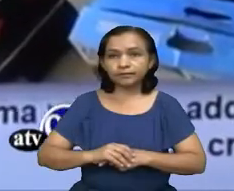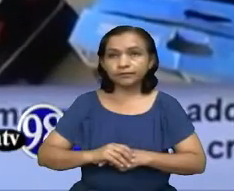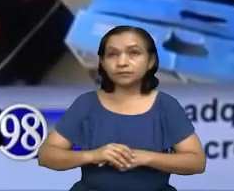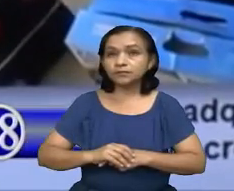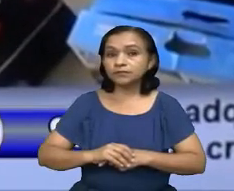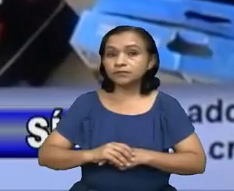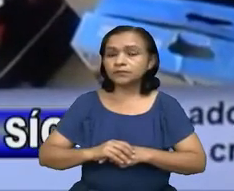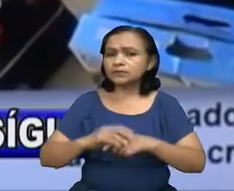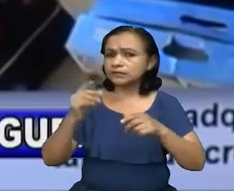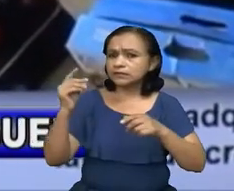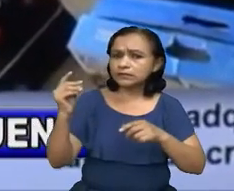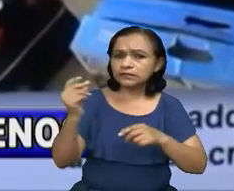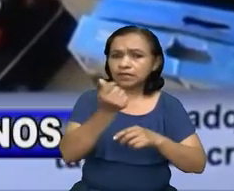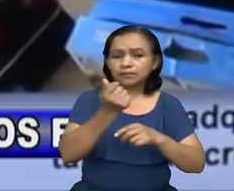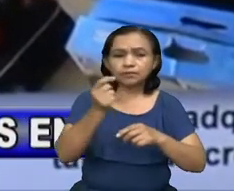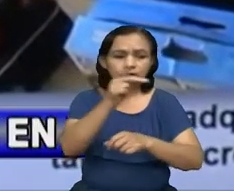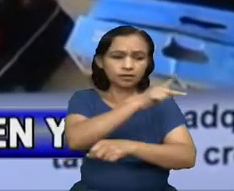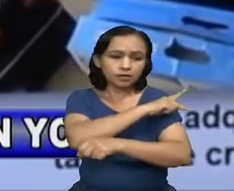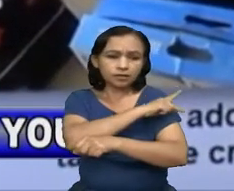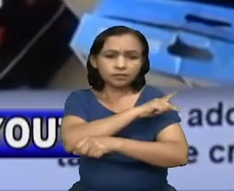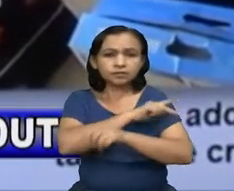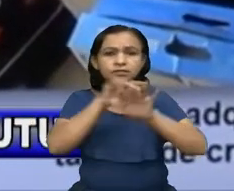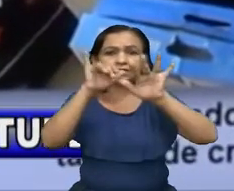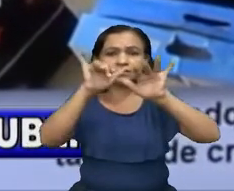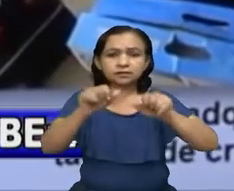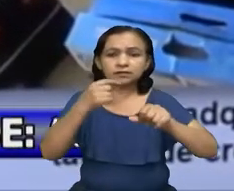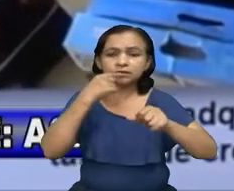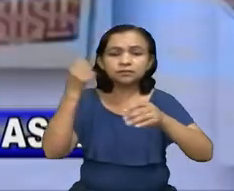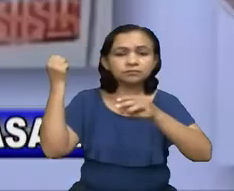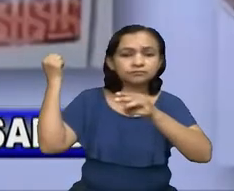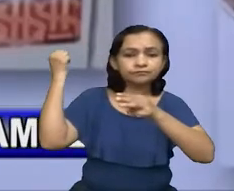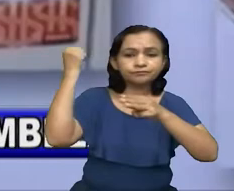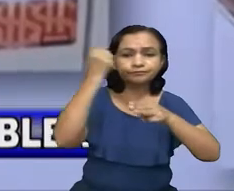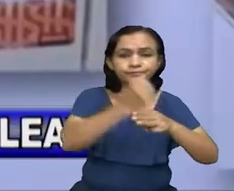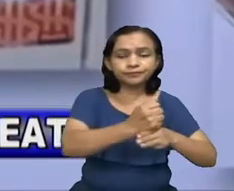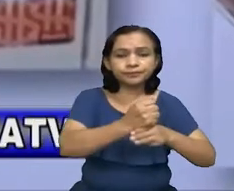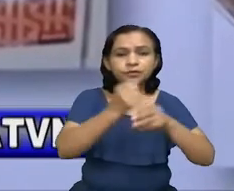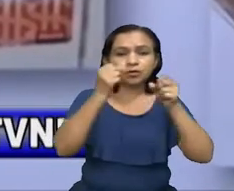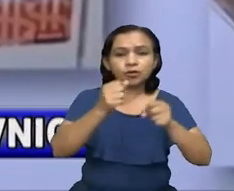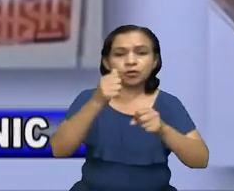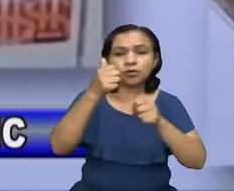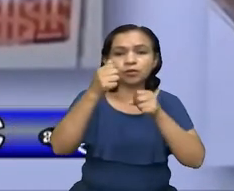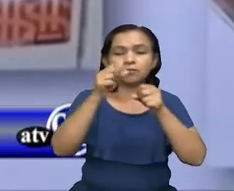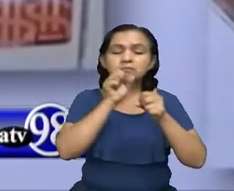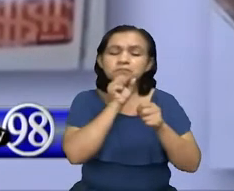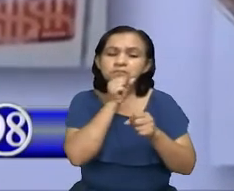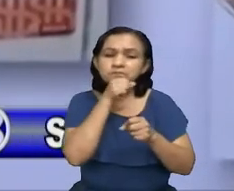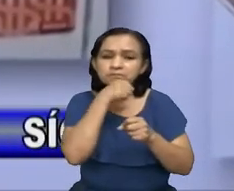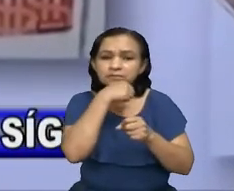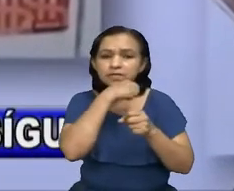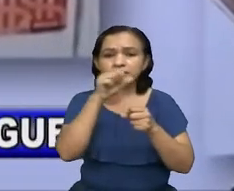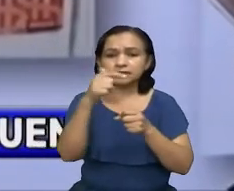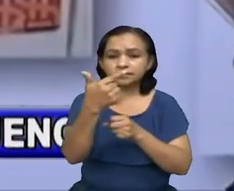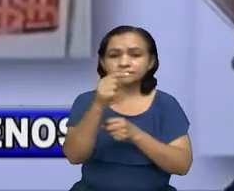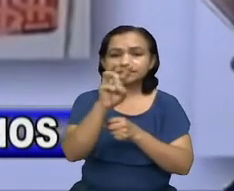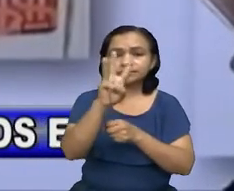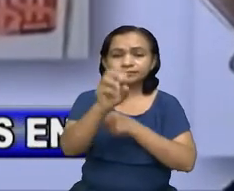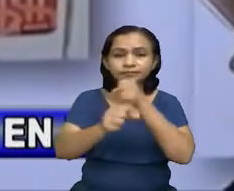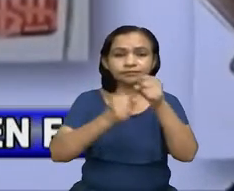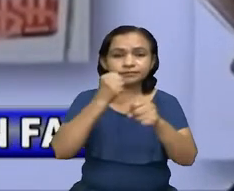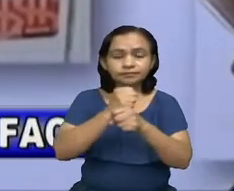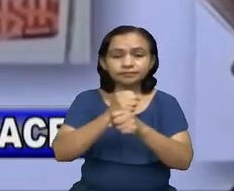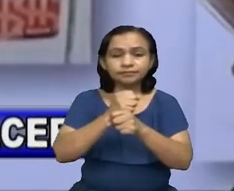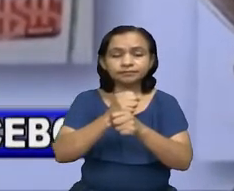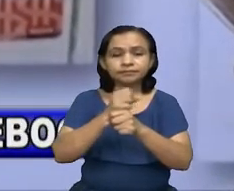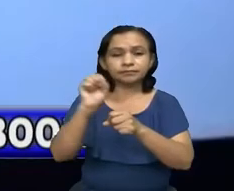En tiempo récord, la Policía Nacional esclareció el crimen que cobró la vida de Guillermo Adrián Guerrero Espinosa, de 73 años,